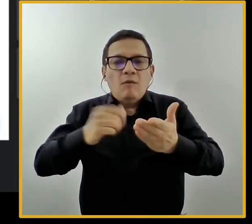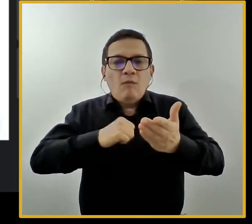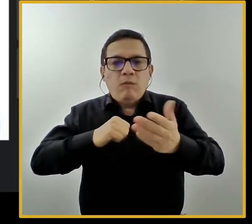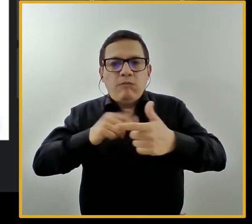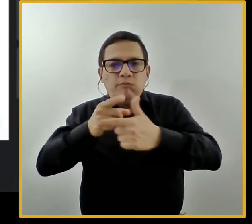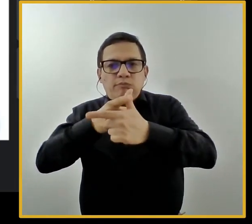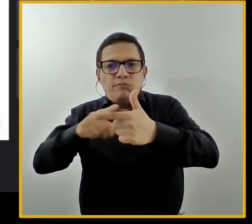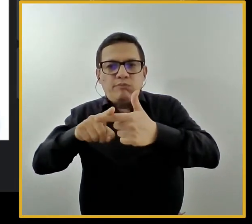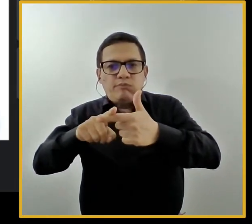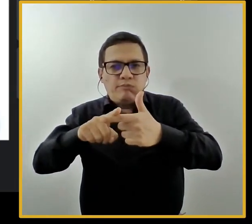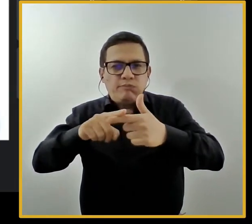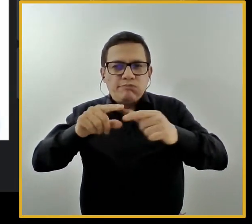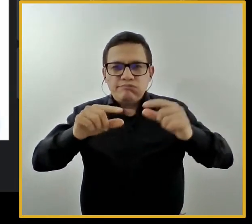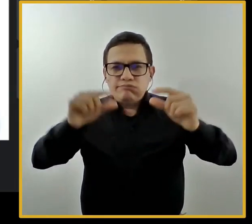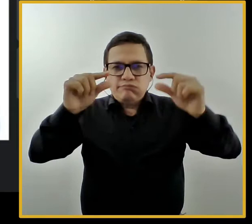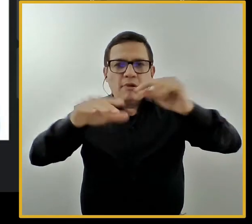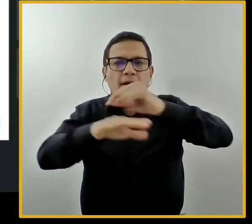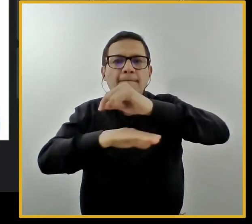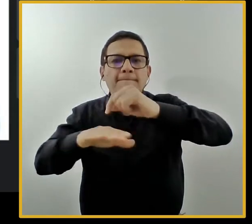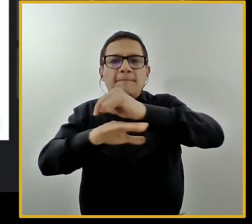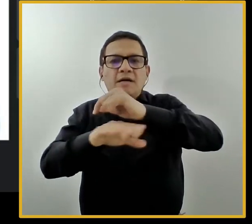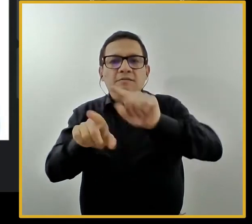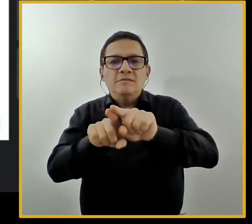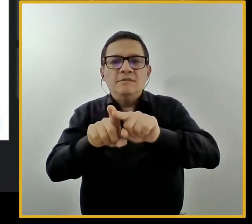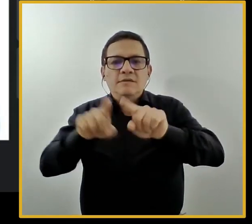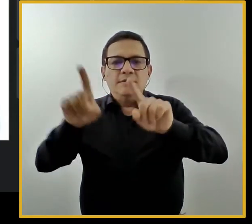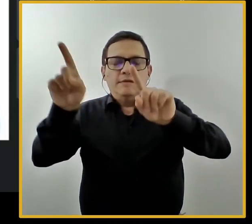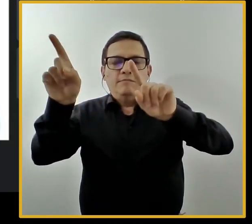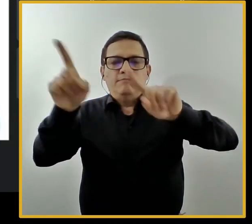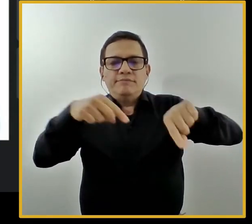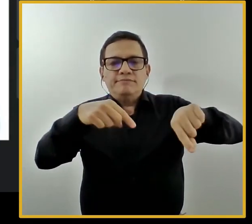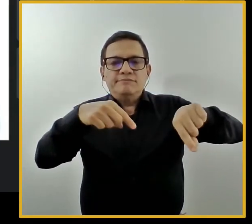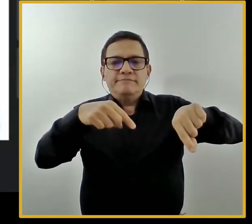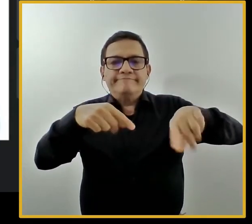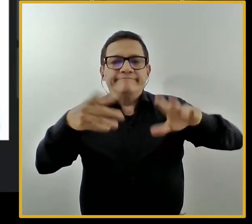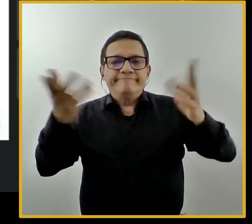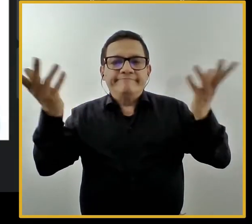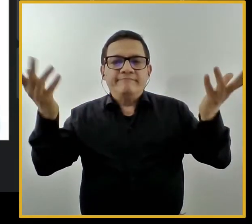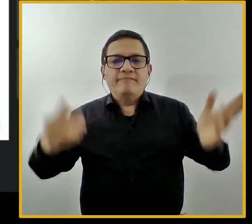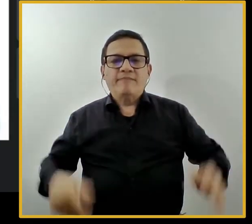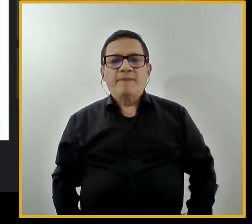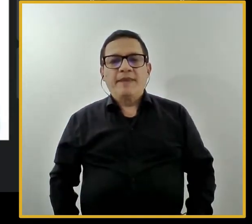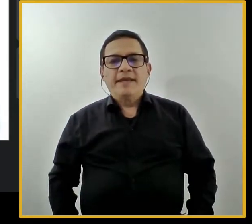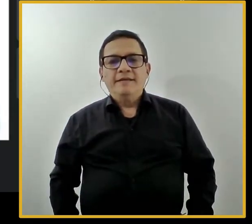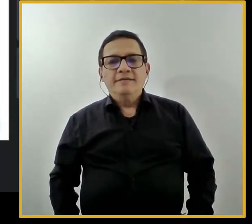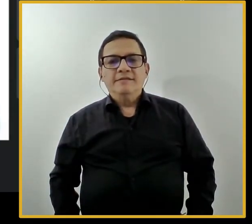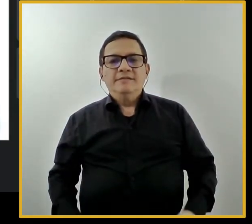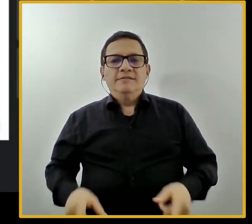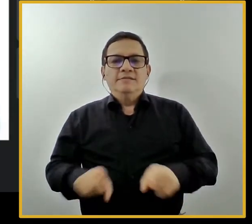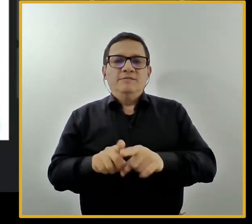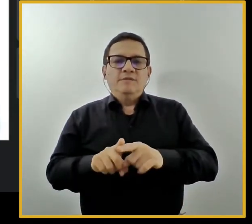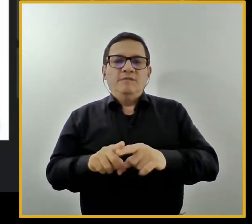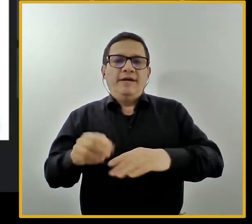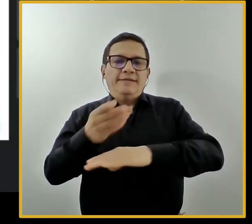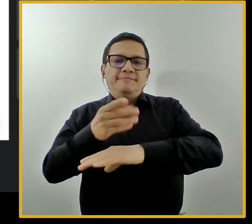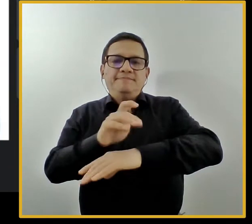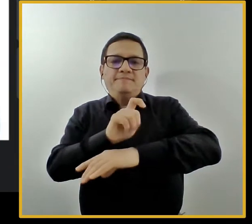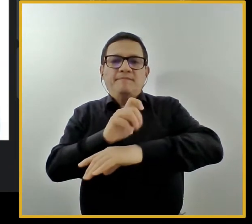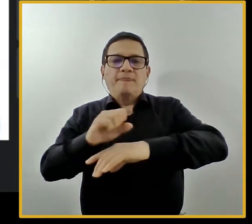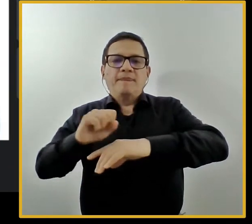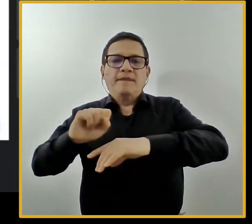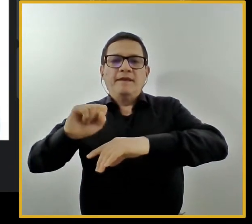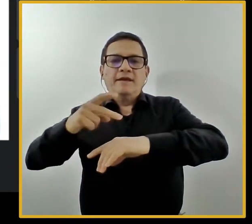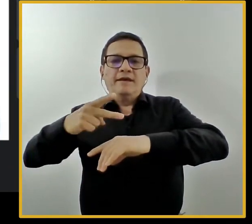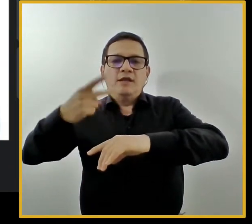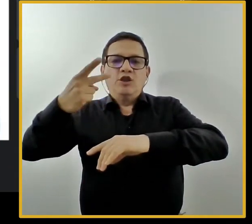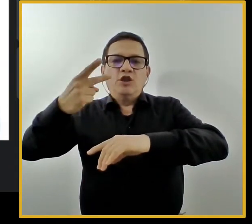división de dos potencias que tienen la misma base, pues resto los exponentes, entonces acá me queda x a la 2, por consiguiente, pues